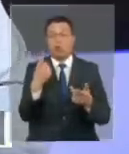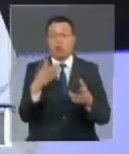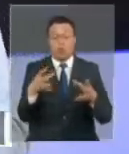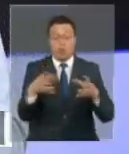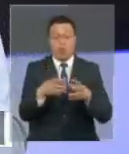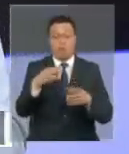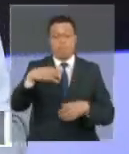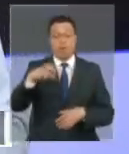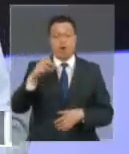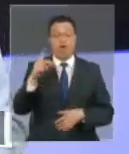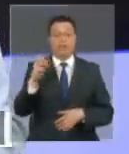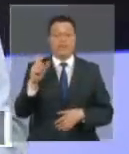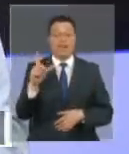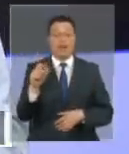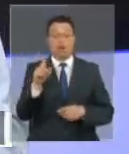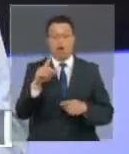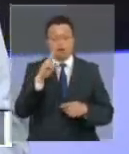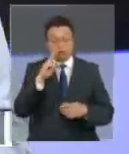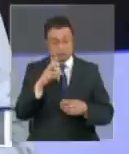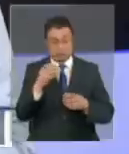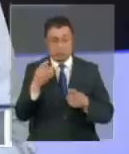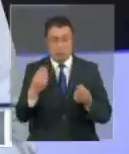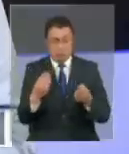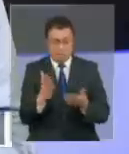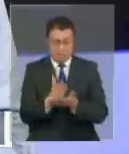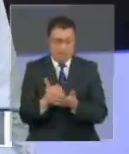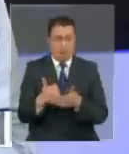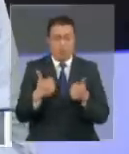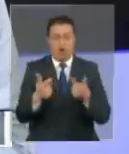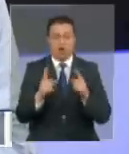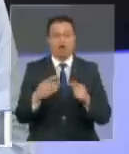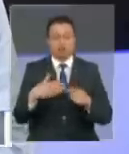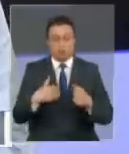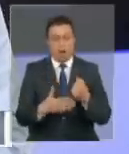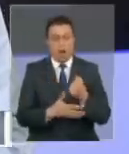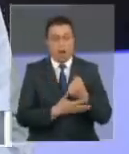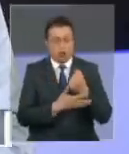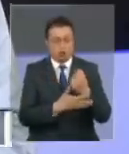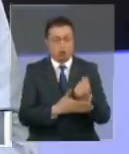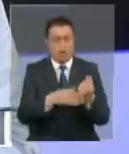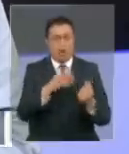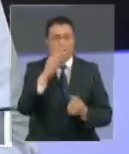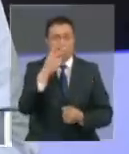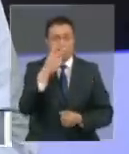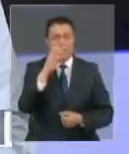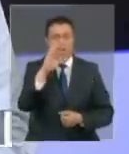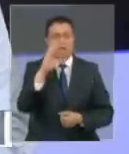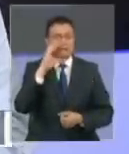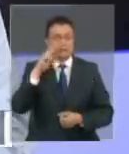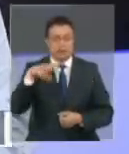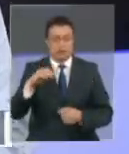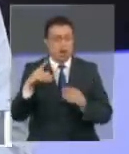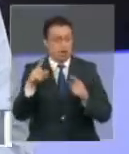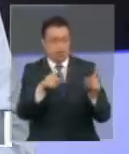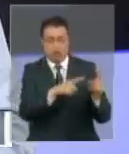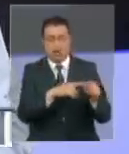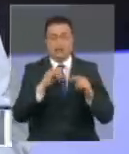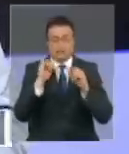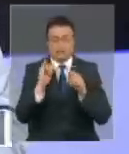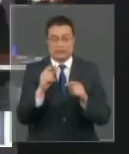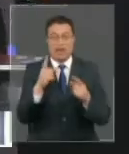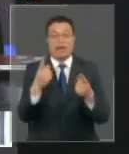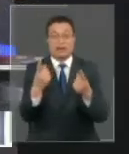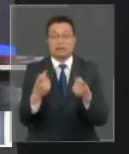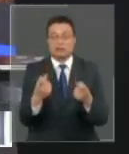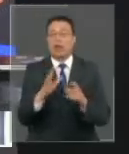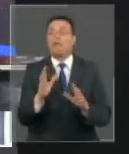en un modelo total y absolutamente ineficiente. Yo la verdad que estoy por ayudarle a los vecinos, estoy por ayudar a aquellas personas que necesitan...